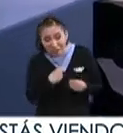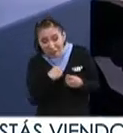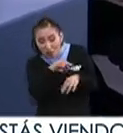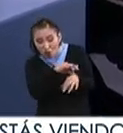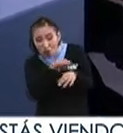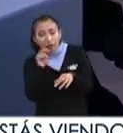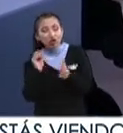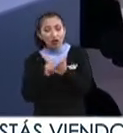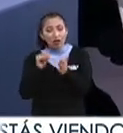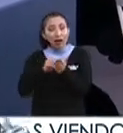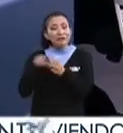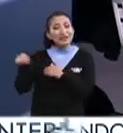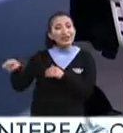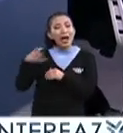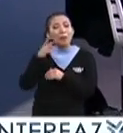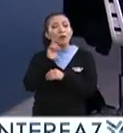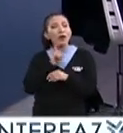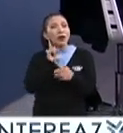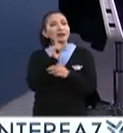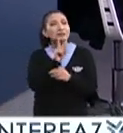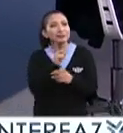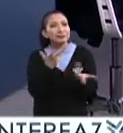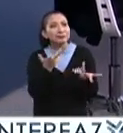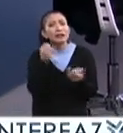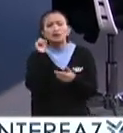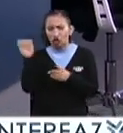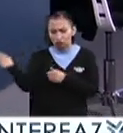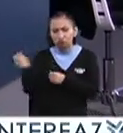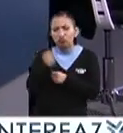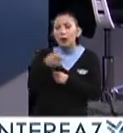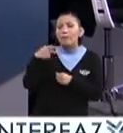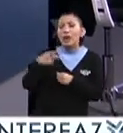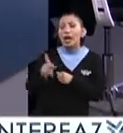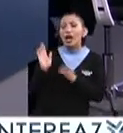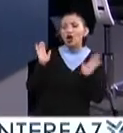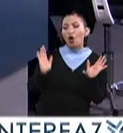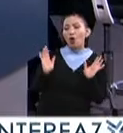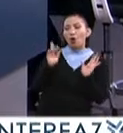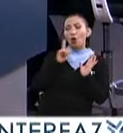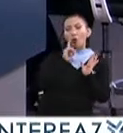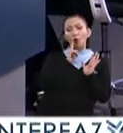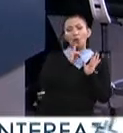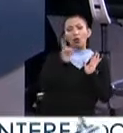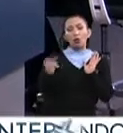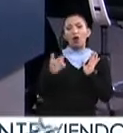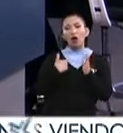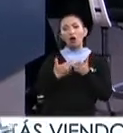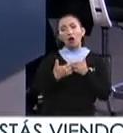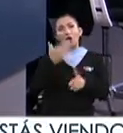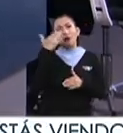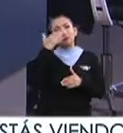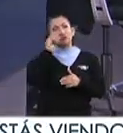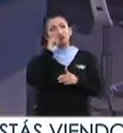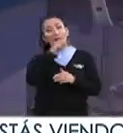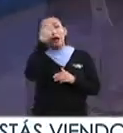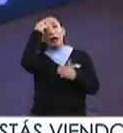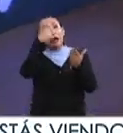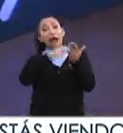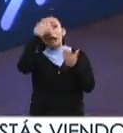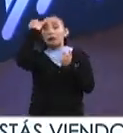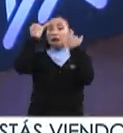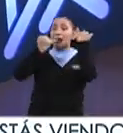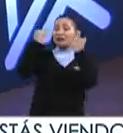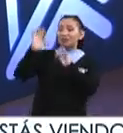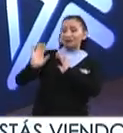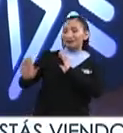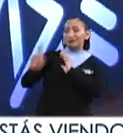enfrentando los techos de cristal que señalaba el consejero, pero también techos de billetes, techos de cemento, que son todas las creencias que